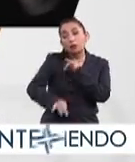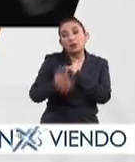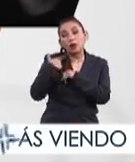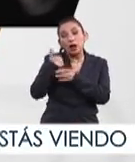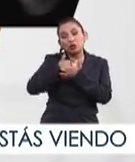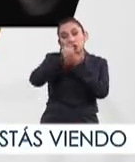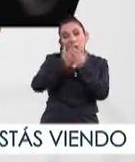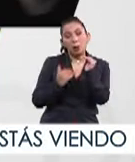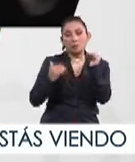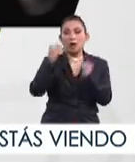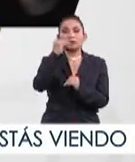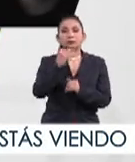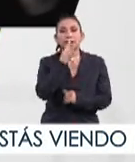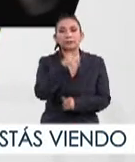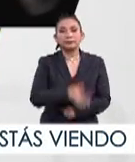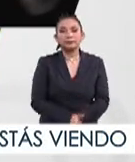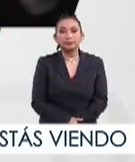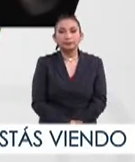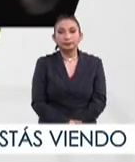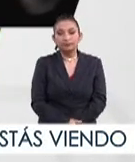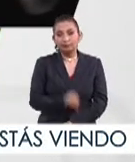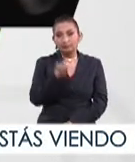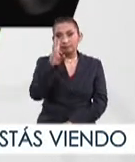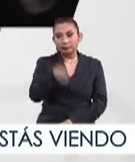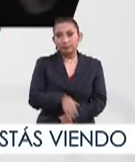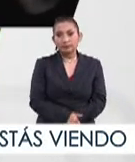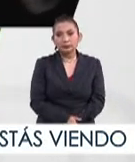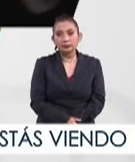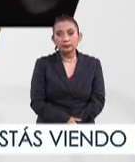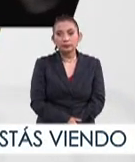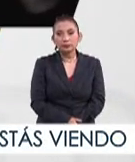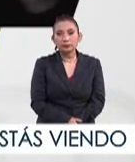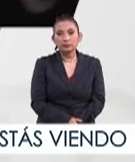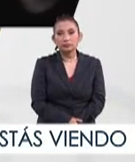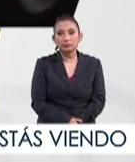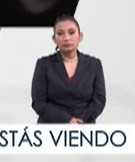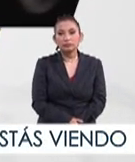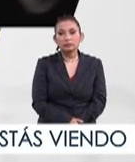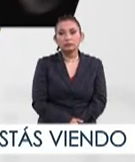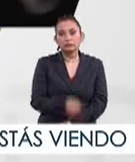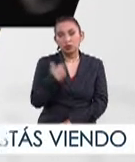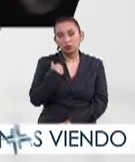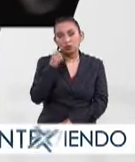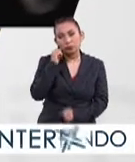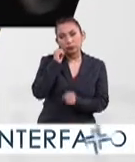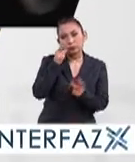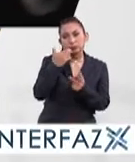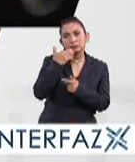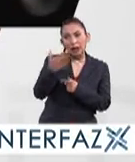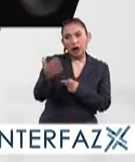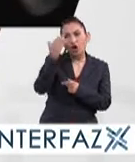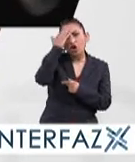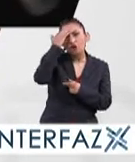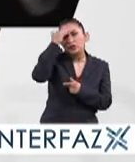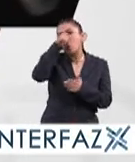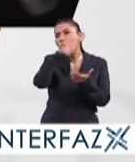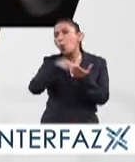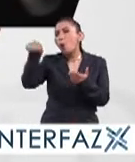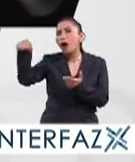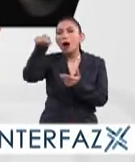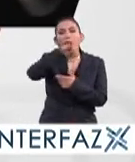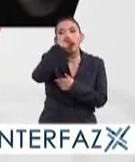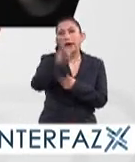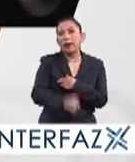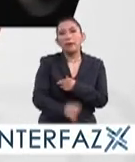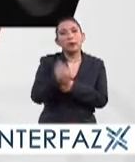nos ayuda a crecer, ¿cierto? Sí. Pues aprecié mucho el conocer lugares que en mi